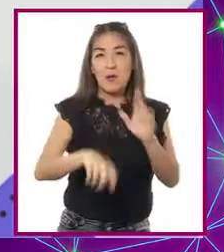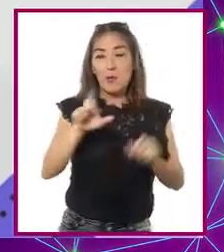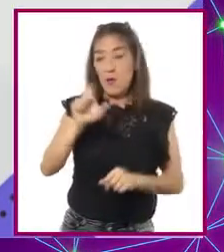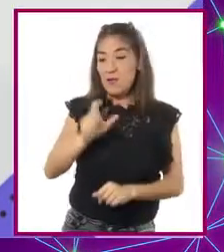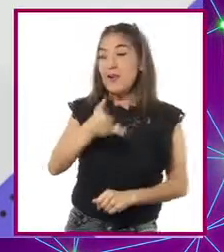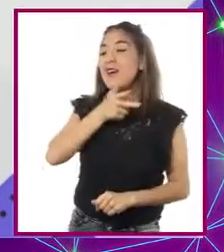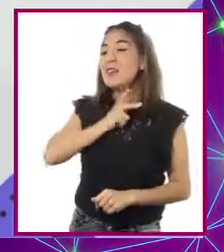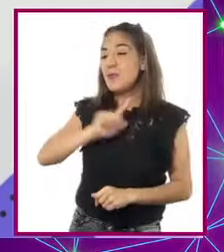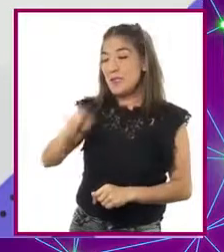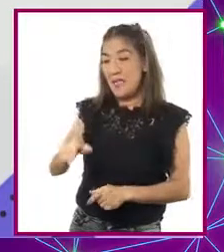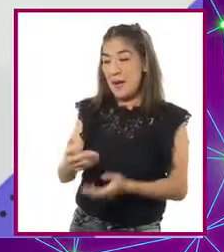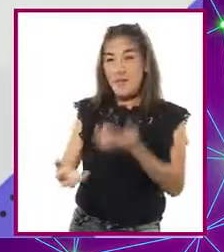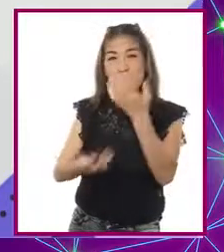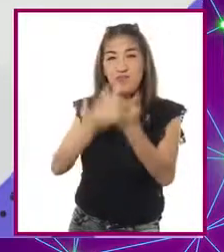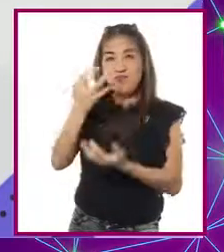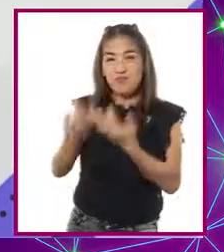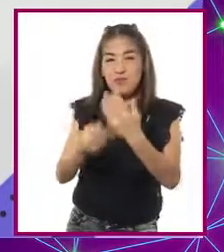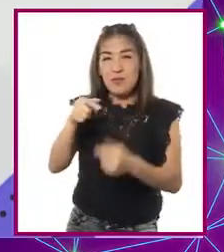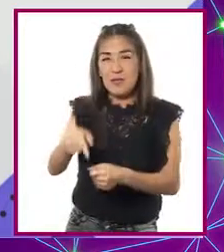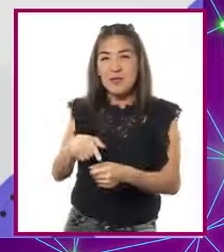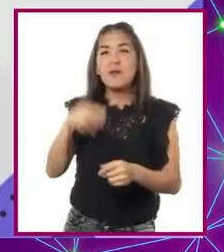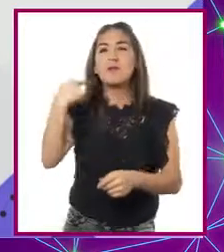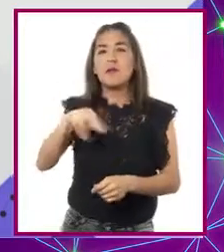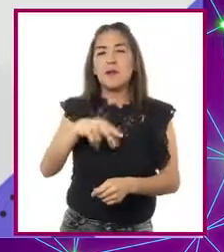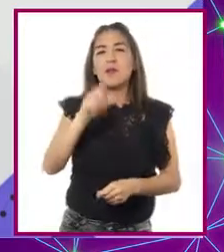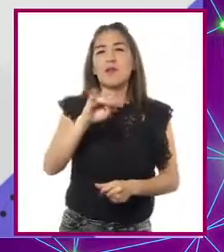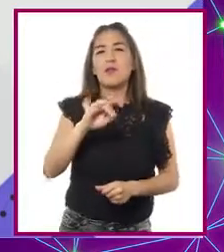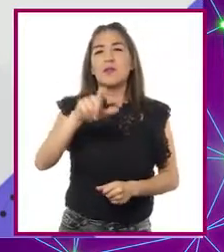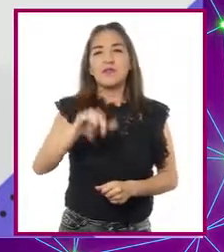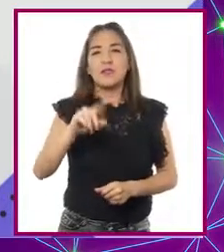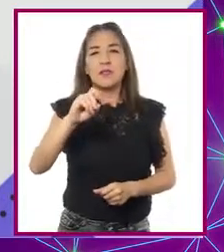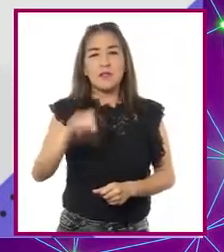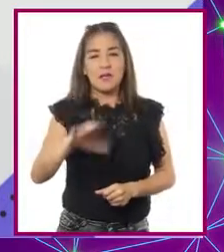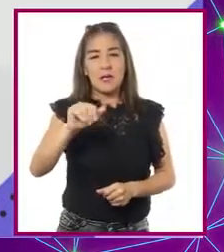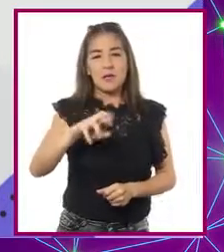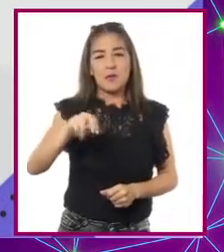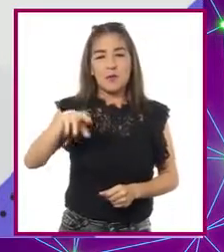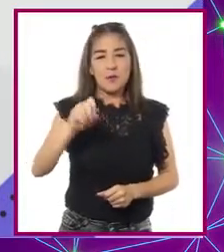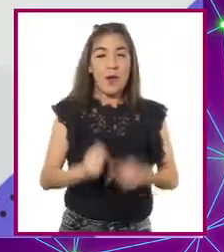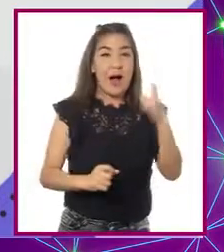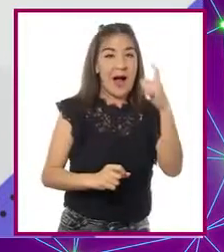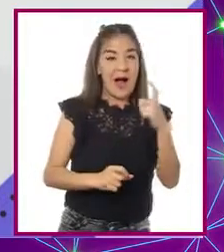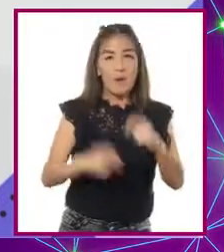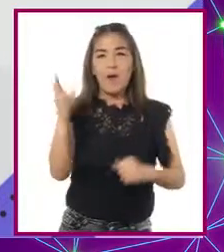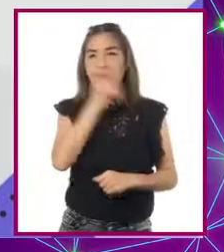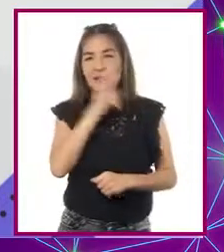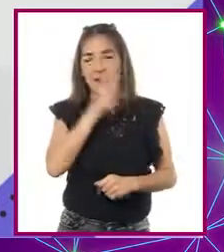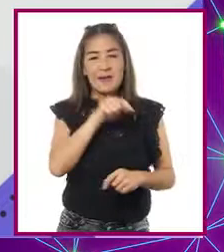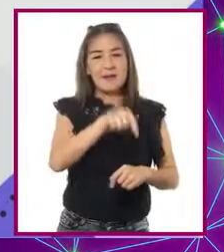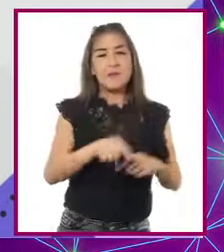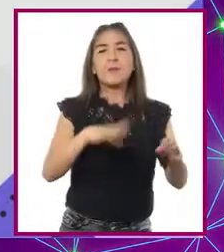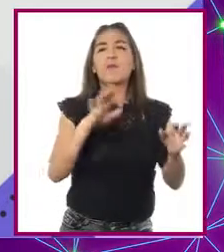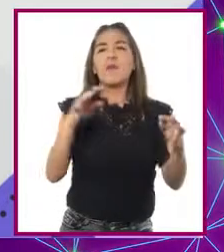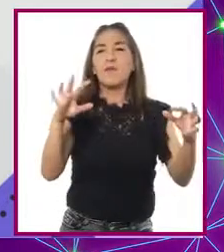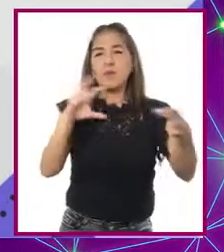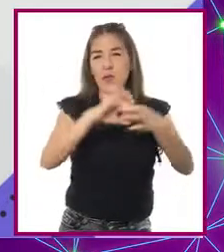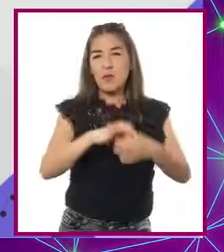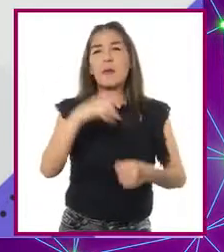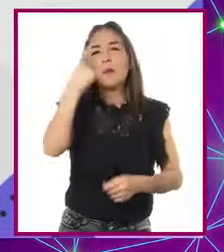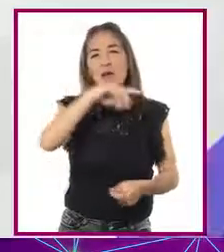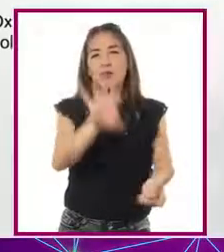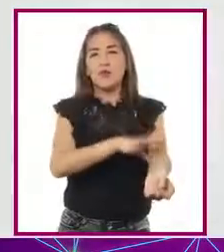en presencia de oxígeno, se produce dióxido de carbono, agua y energía, que utiliza el motor para mover un